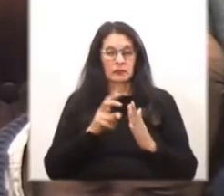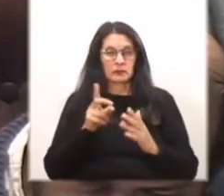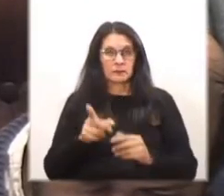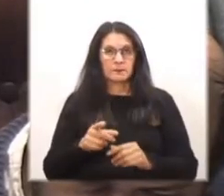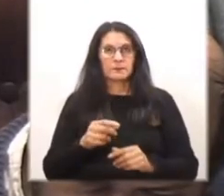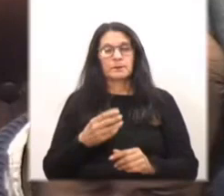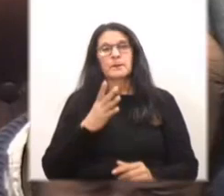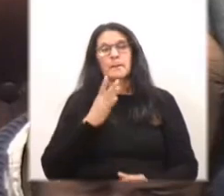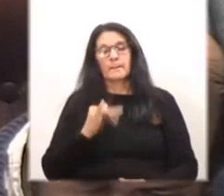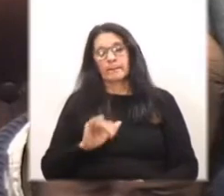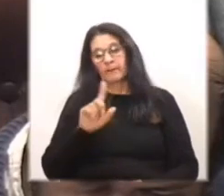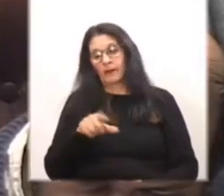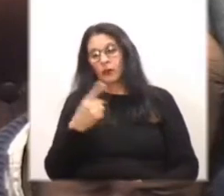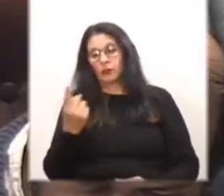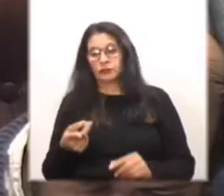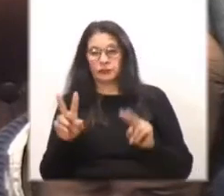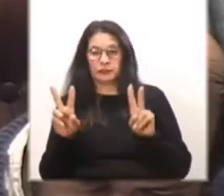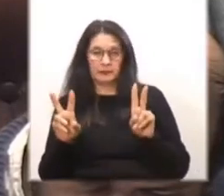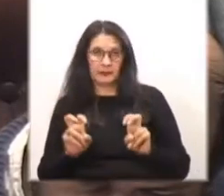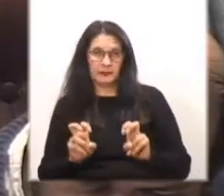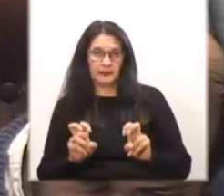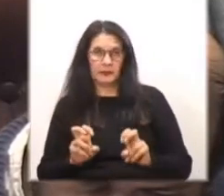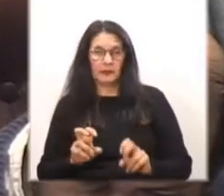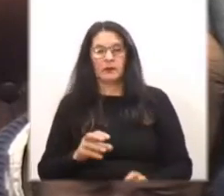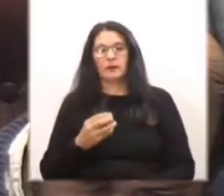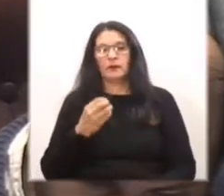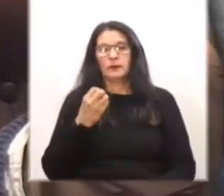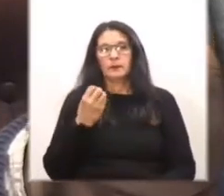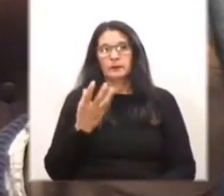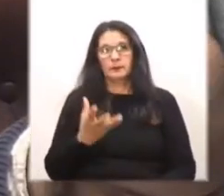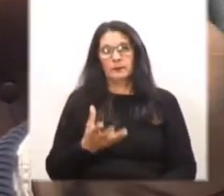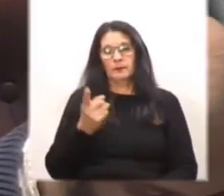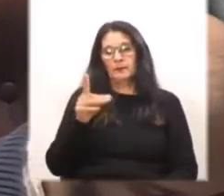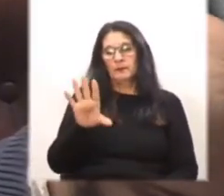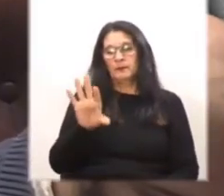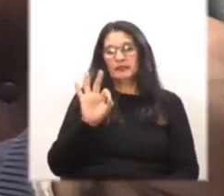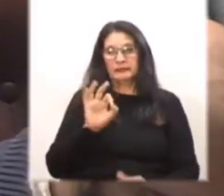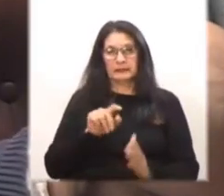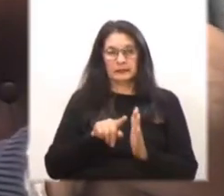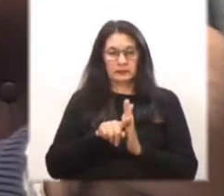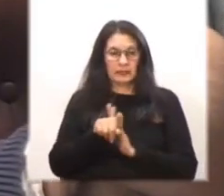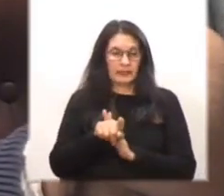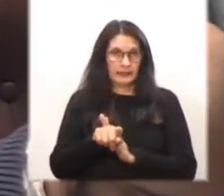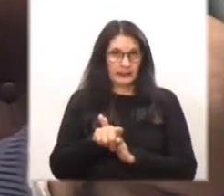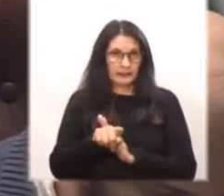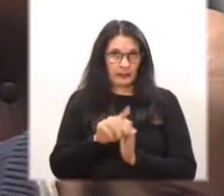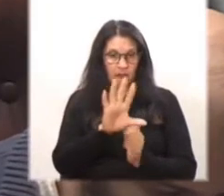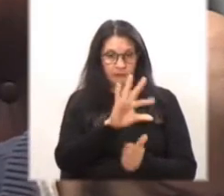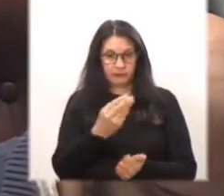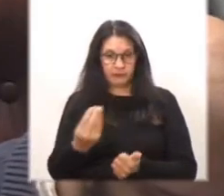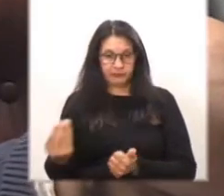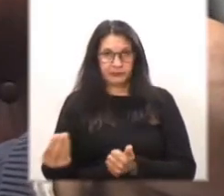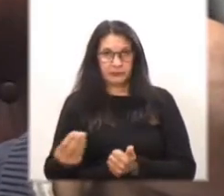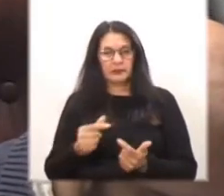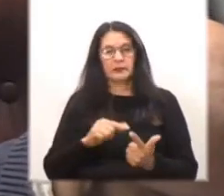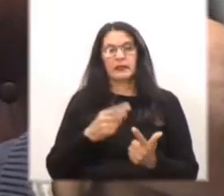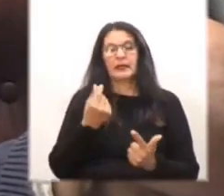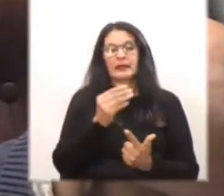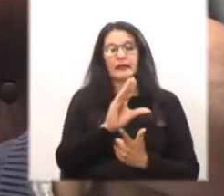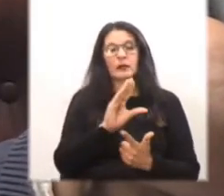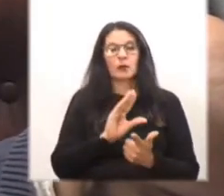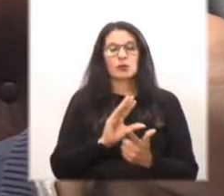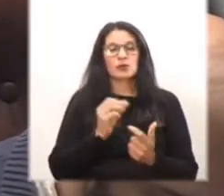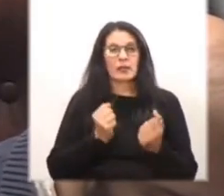han surgido otros temas, como los de las designaciones directas, como los del uso de los recursos